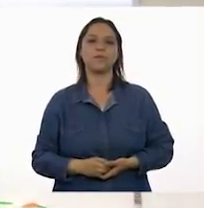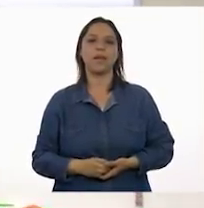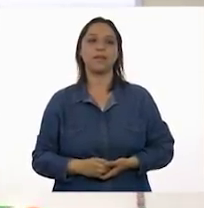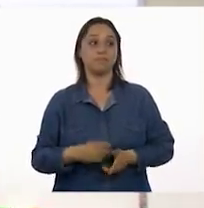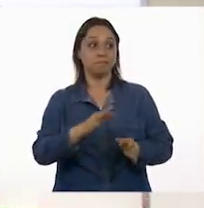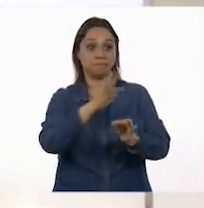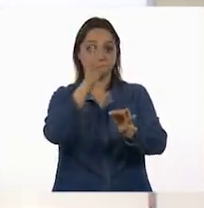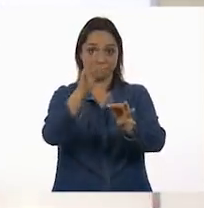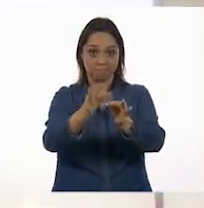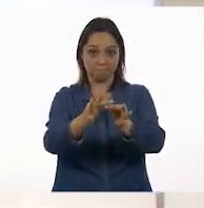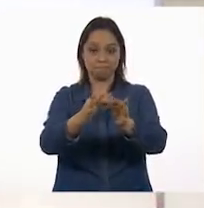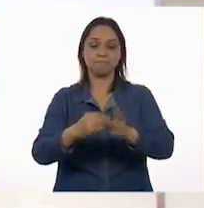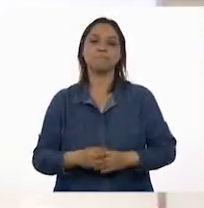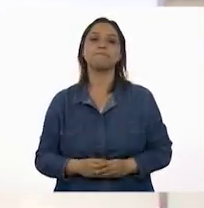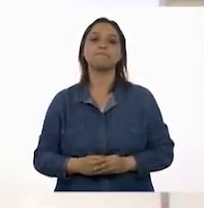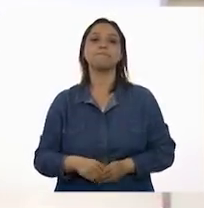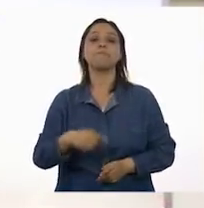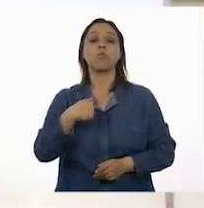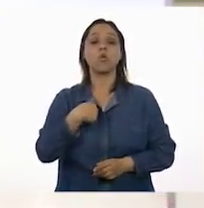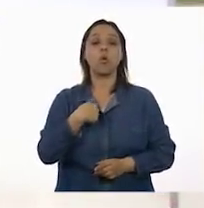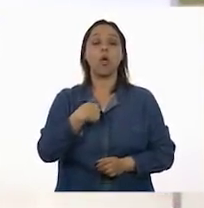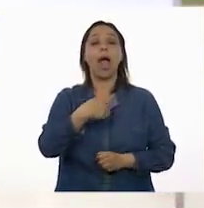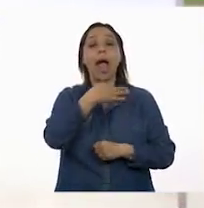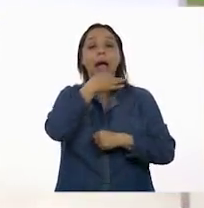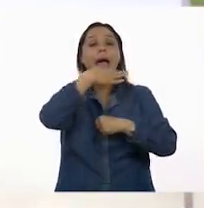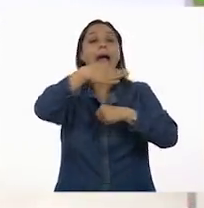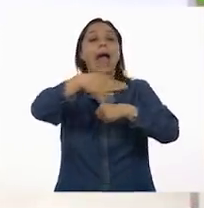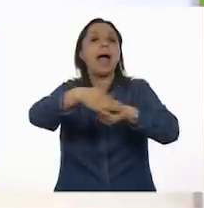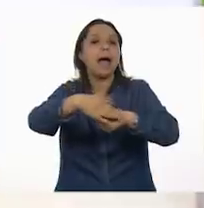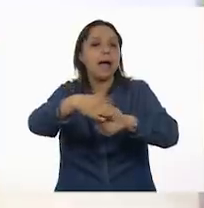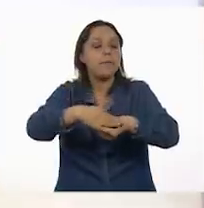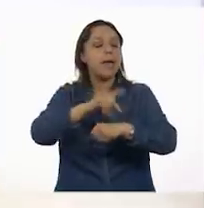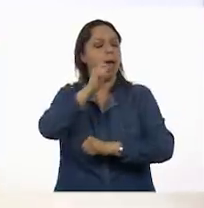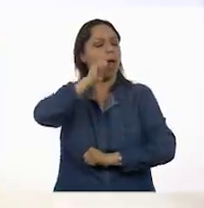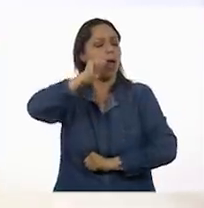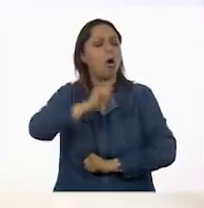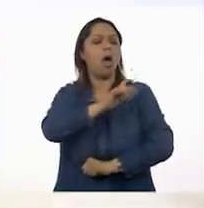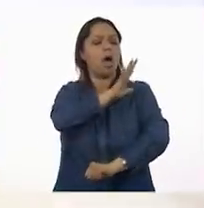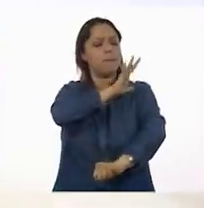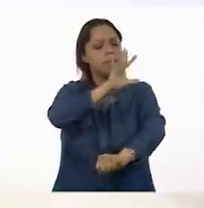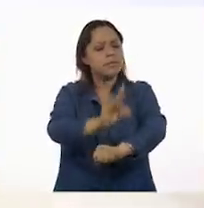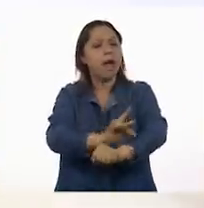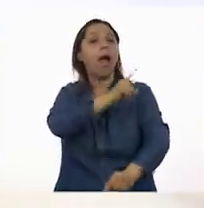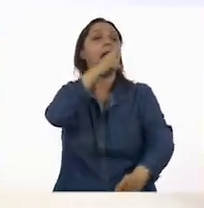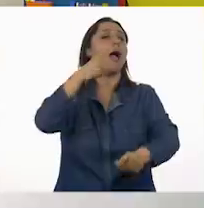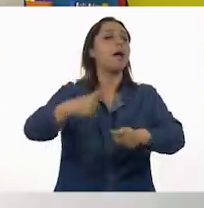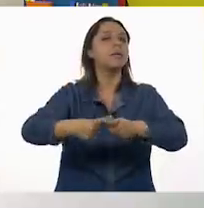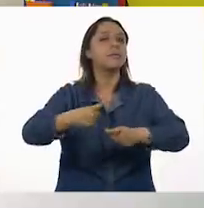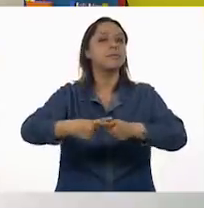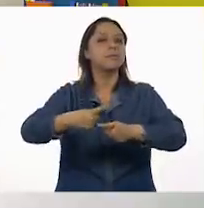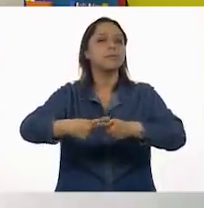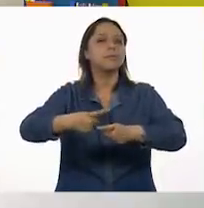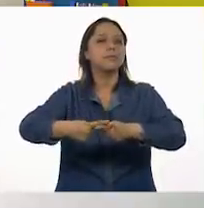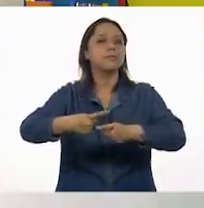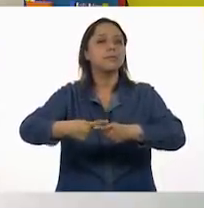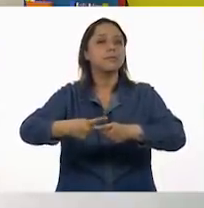¿Listas? Sí. Sí. Declaro mi sincera amistad a...